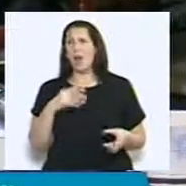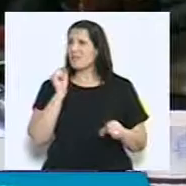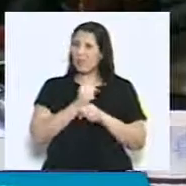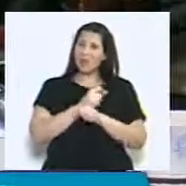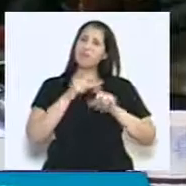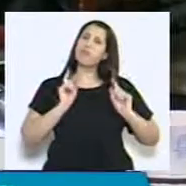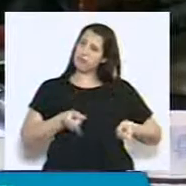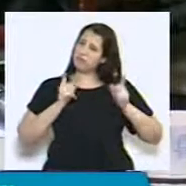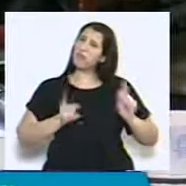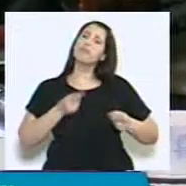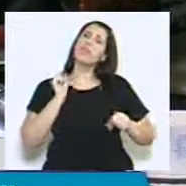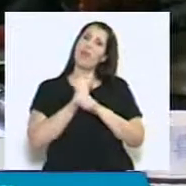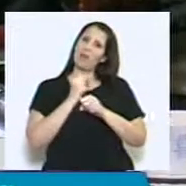ojalá